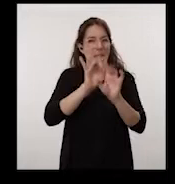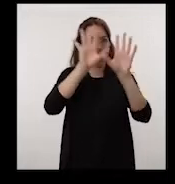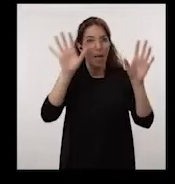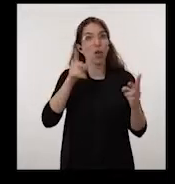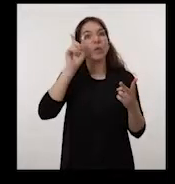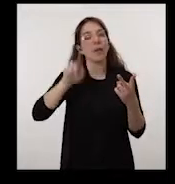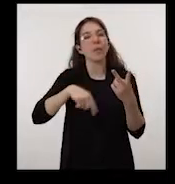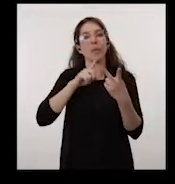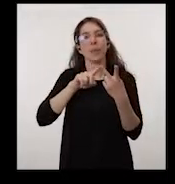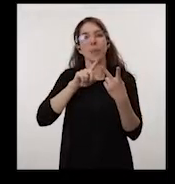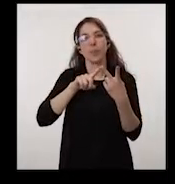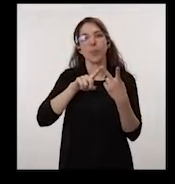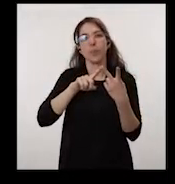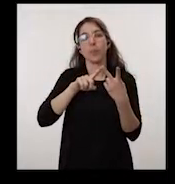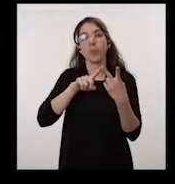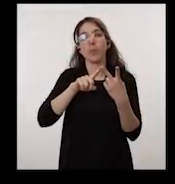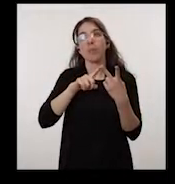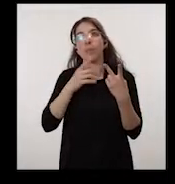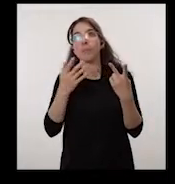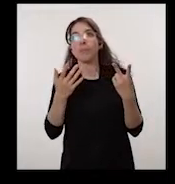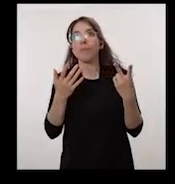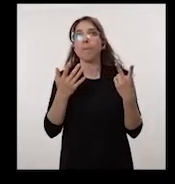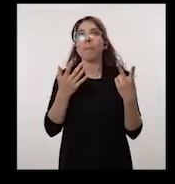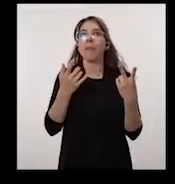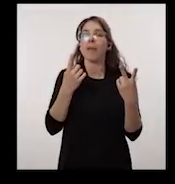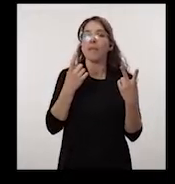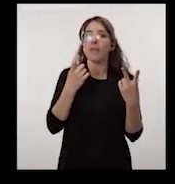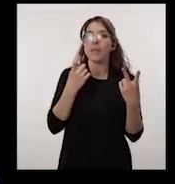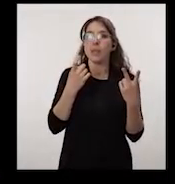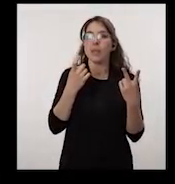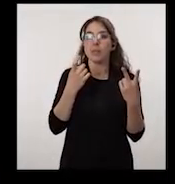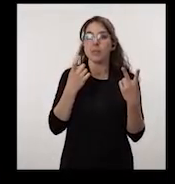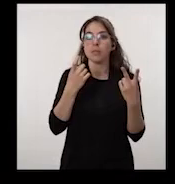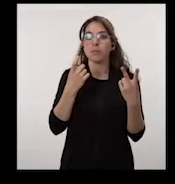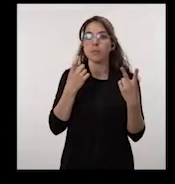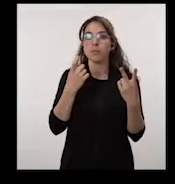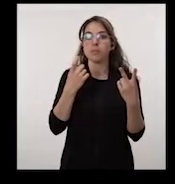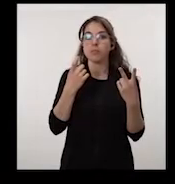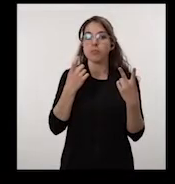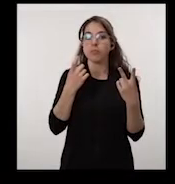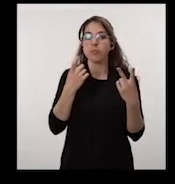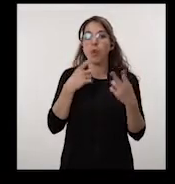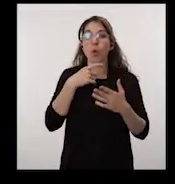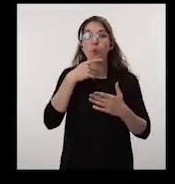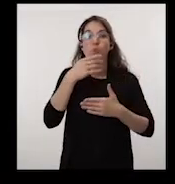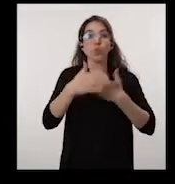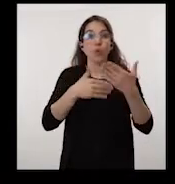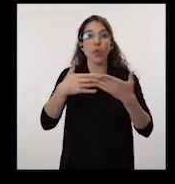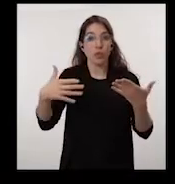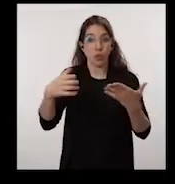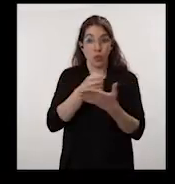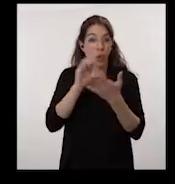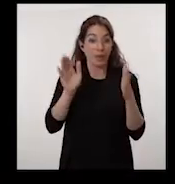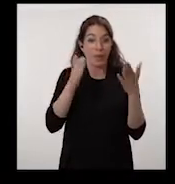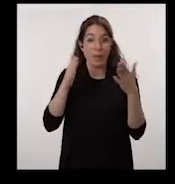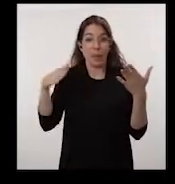puestos de investigación sino que también de alguna forma garantizamos que todos los procesos toda la